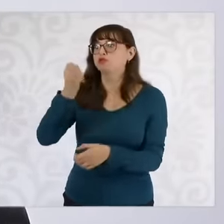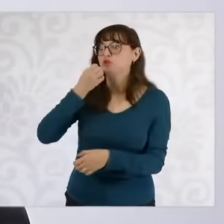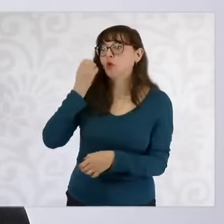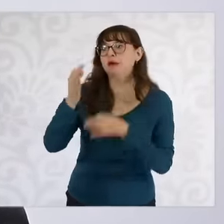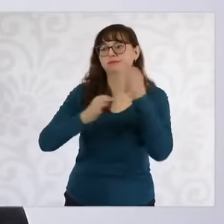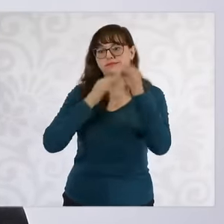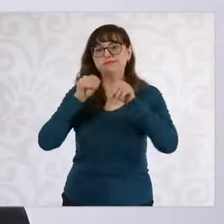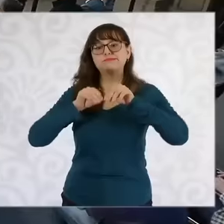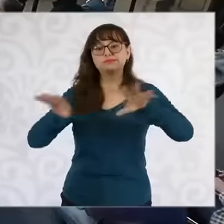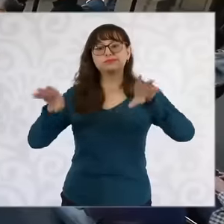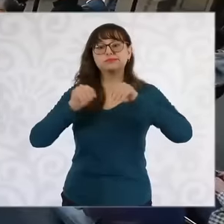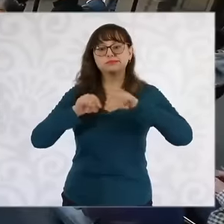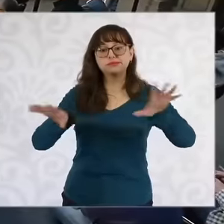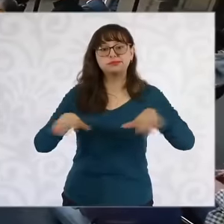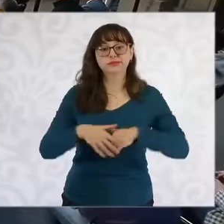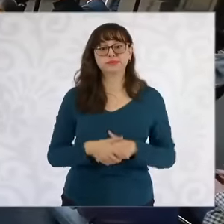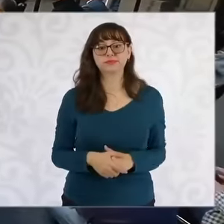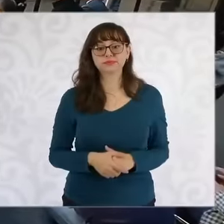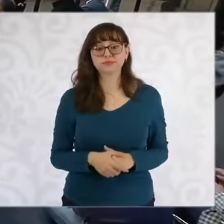etc.